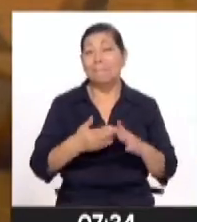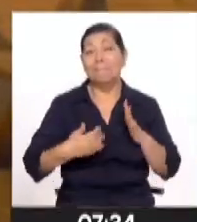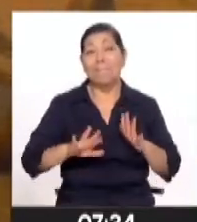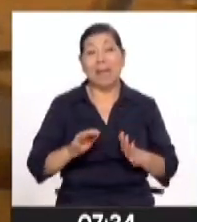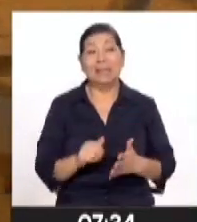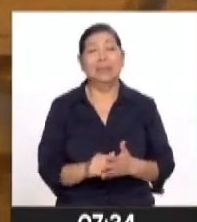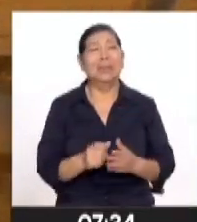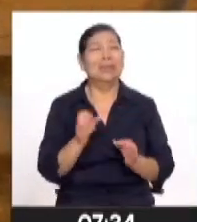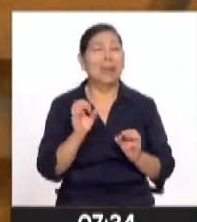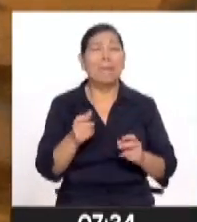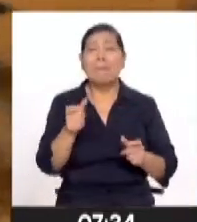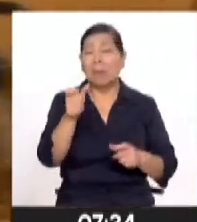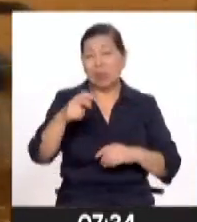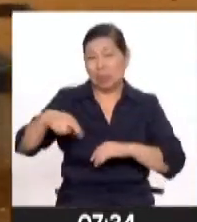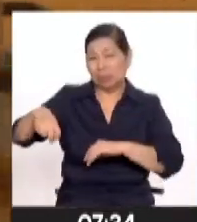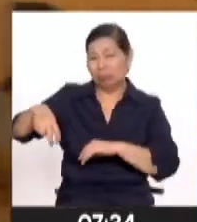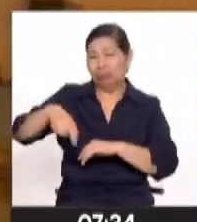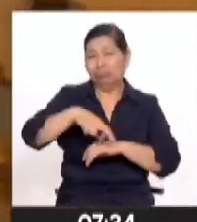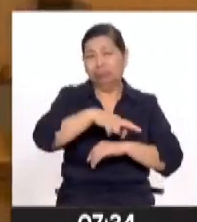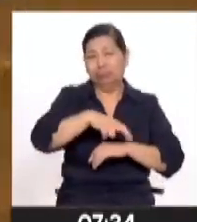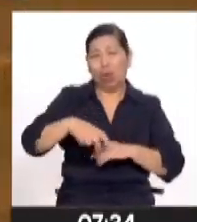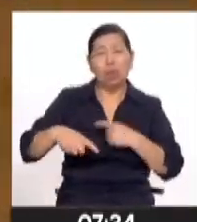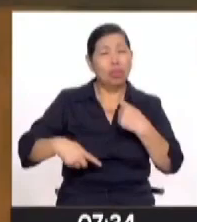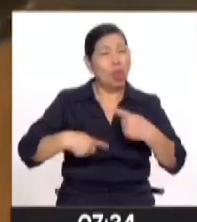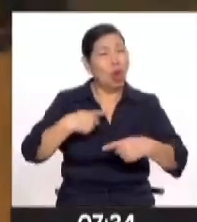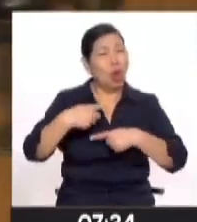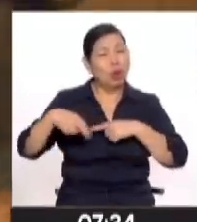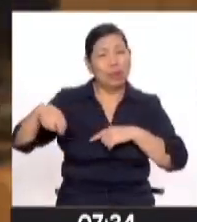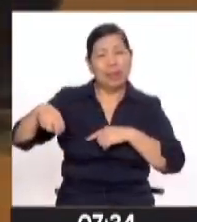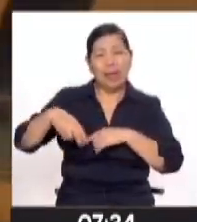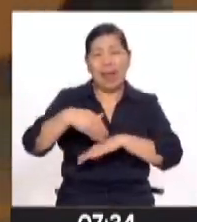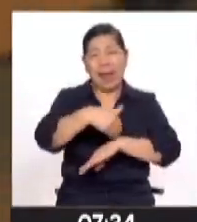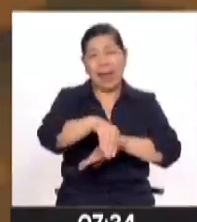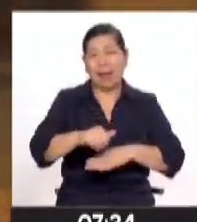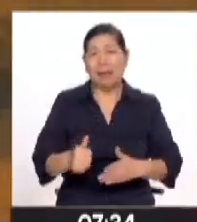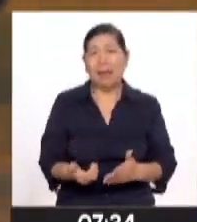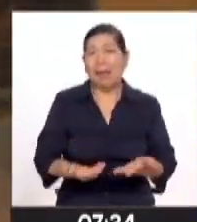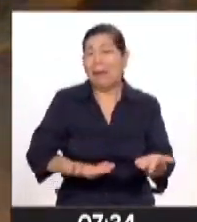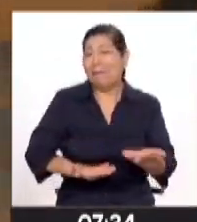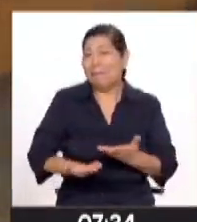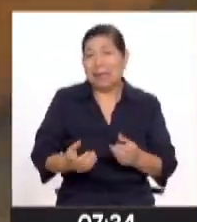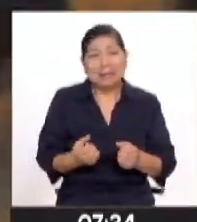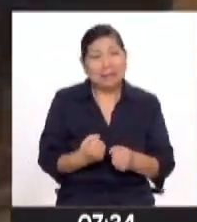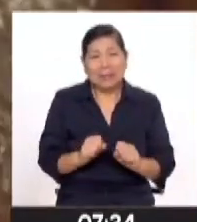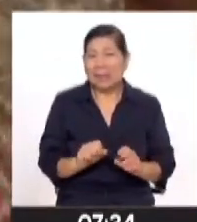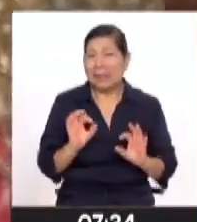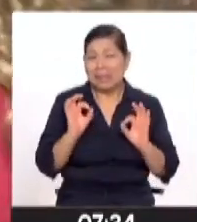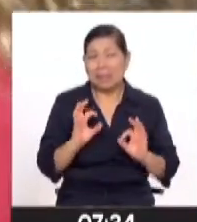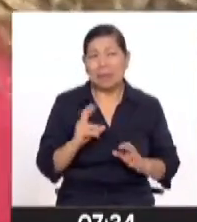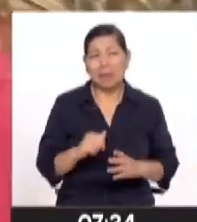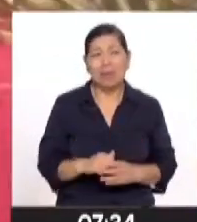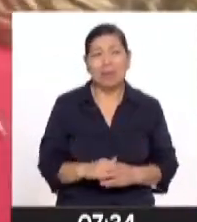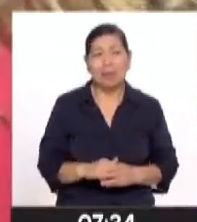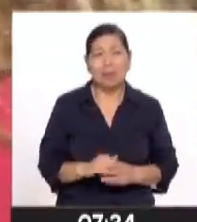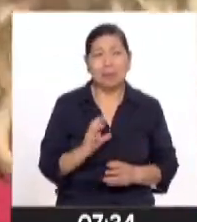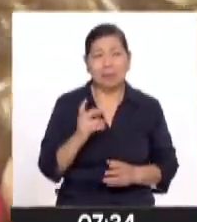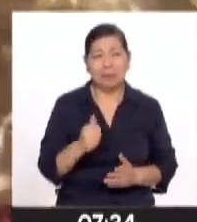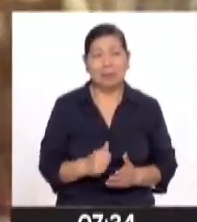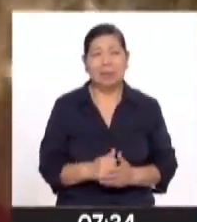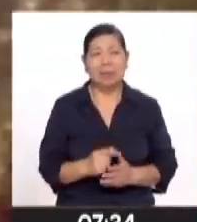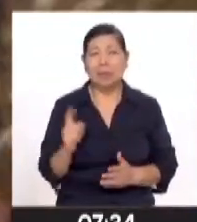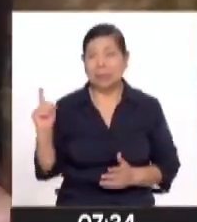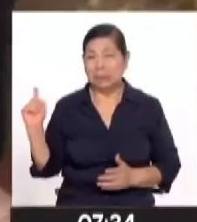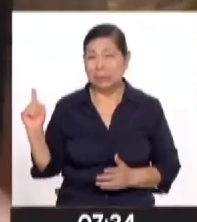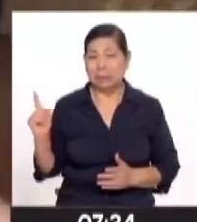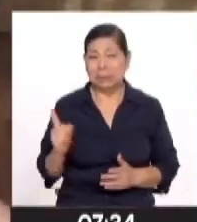son decenas de transeúntes que a diario pasan por esta vía, ni los ambulantes se salvan. Los delincuentes vienen de